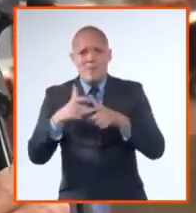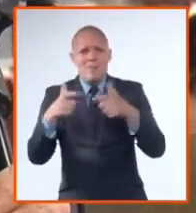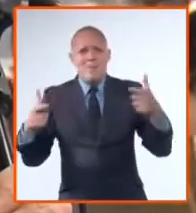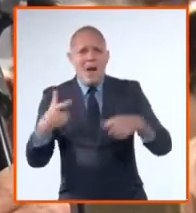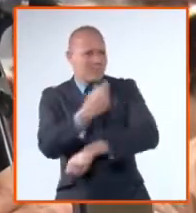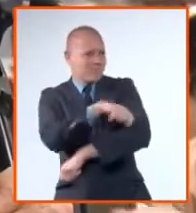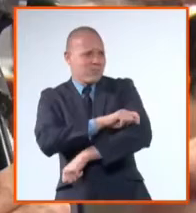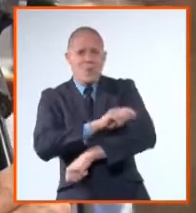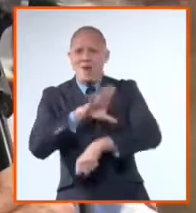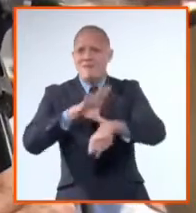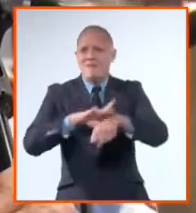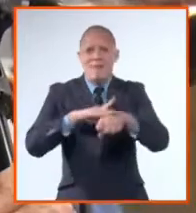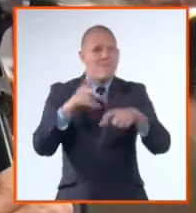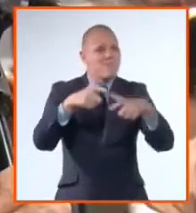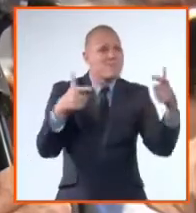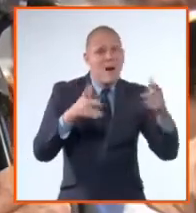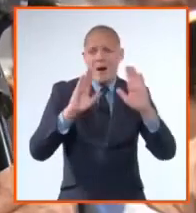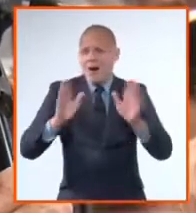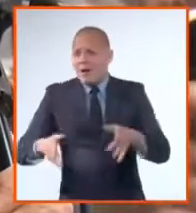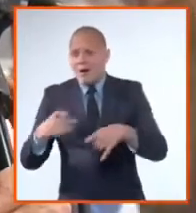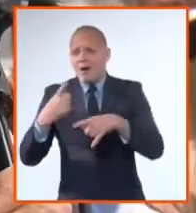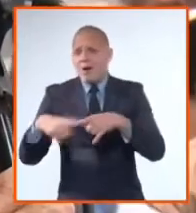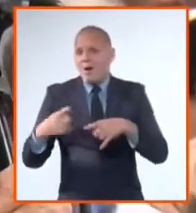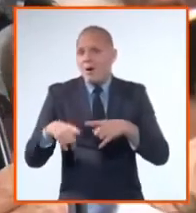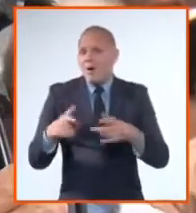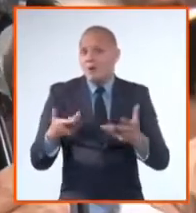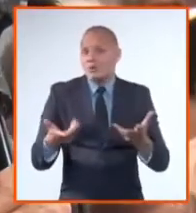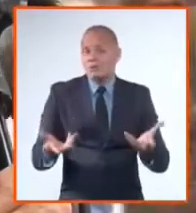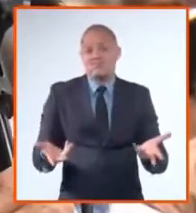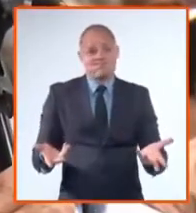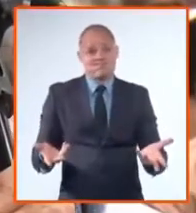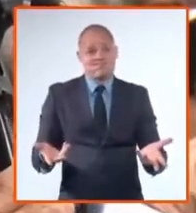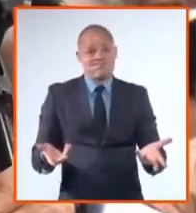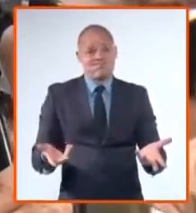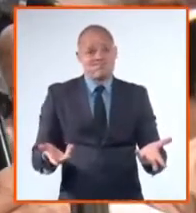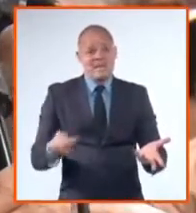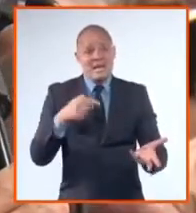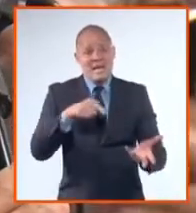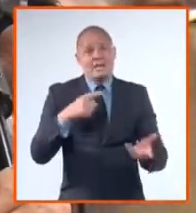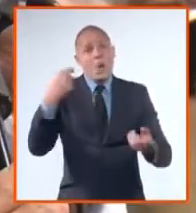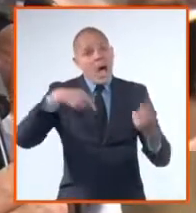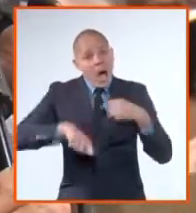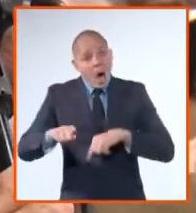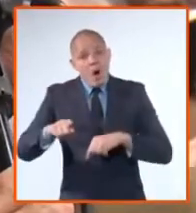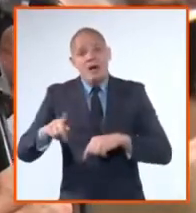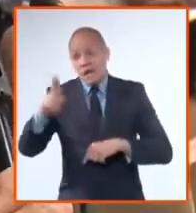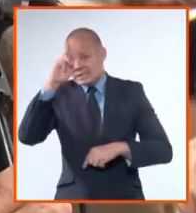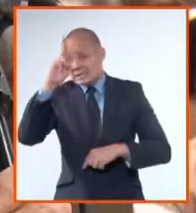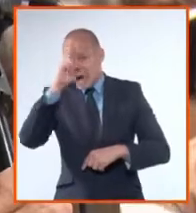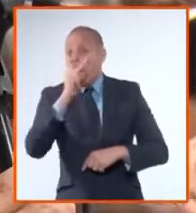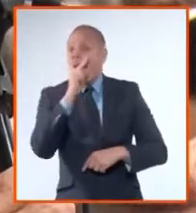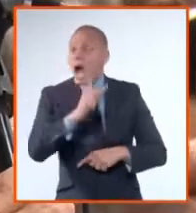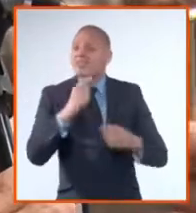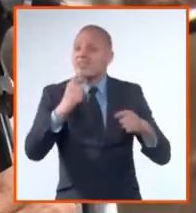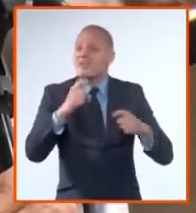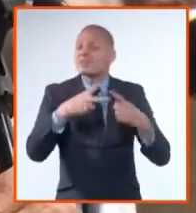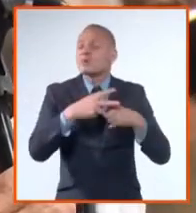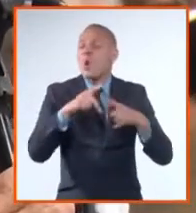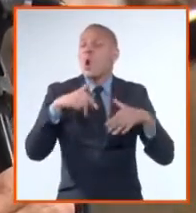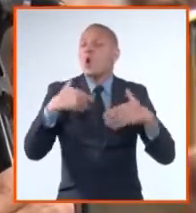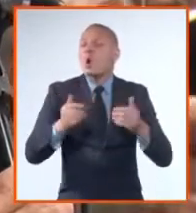la sección de biomedicina, pero aquí en la pandemia hemos trabajado con los demógrafos, con los matemáticos, con todas las